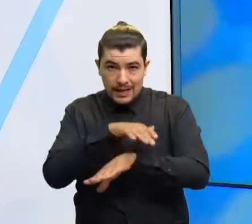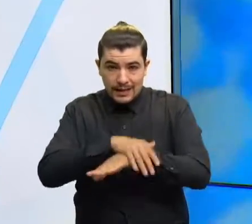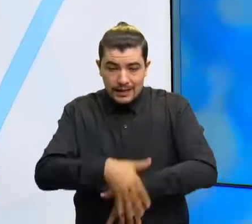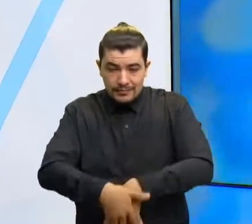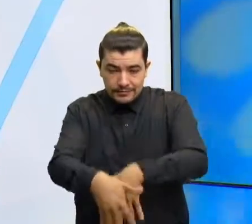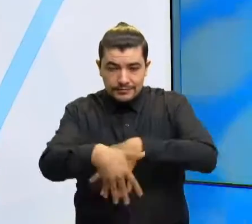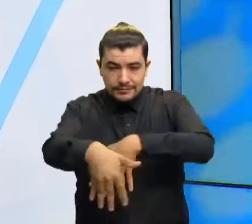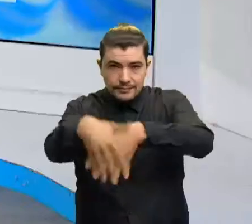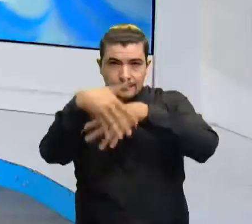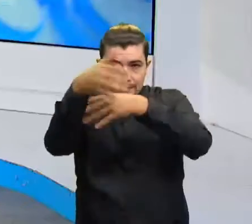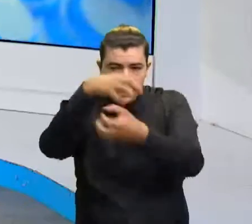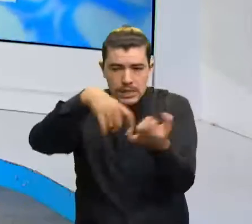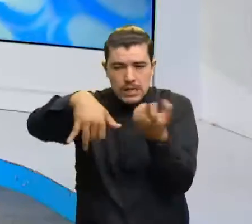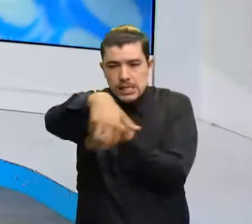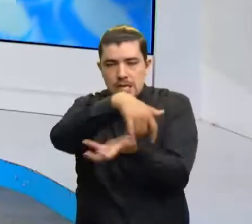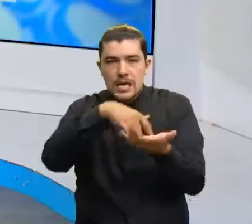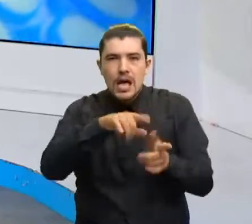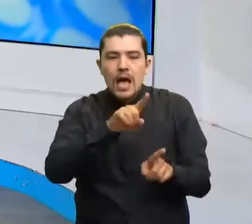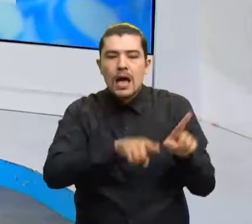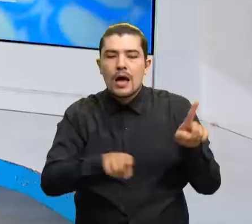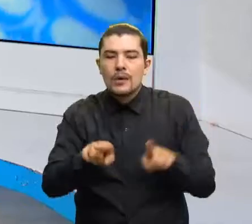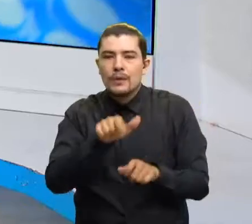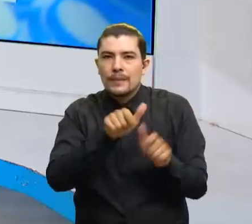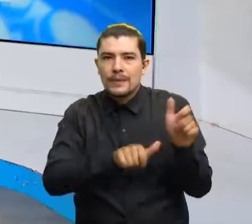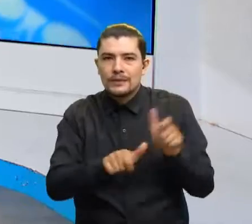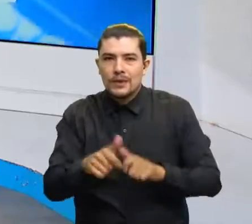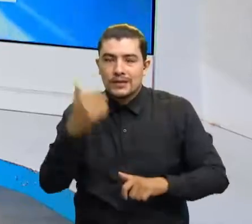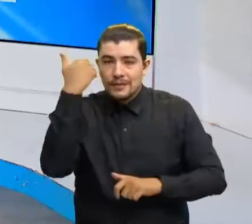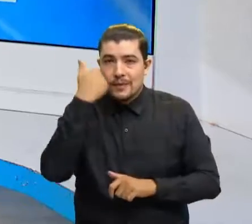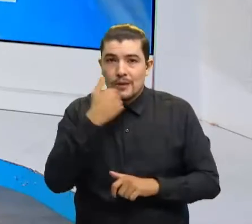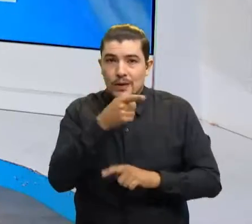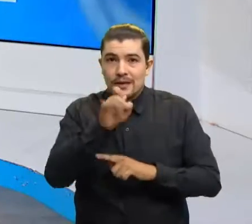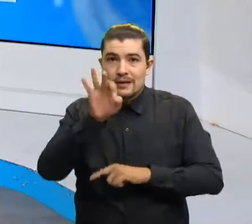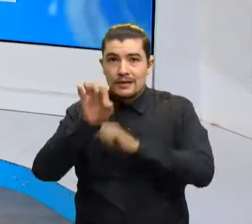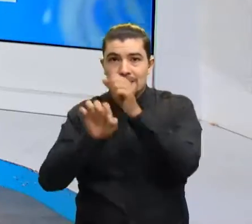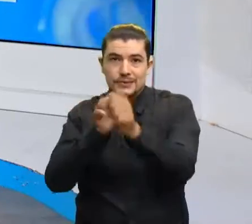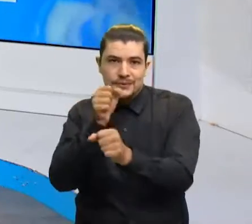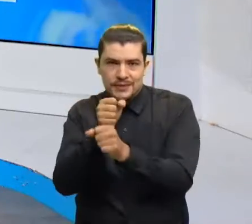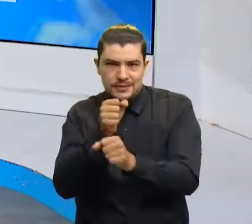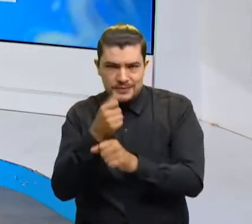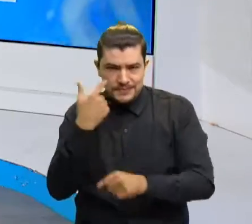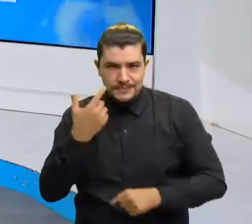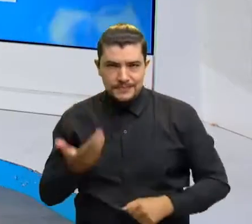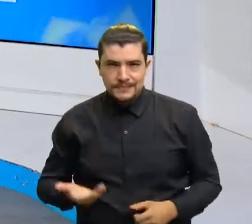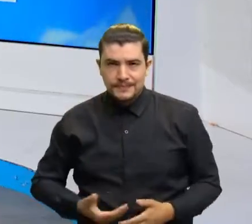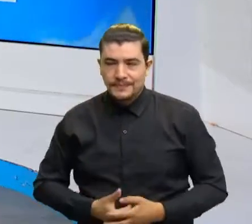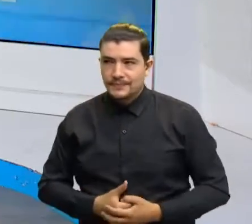las movilizaciones, donde algunos infiltrados generaron desórdenes. Carlos, ¿qué dicen las autoridades al respecto?